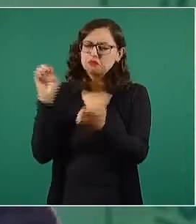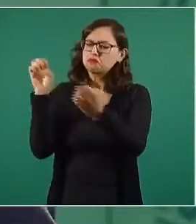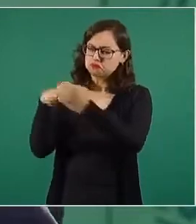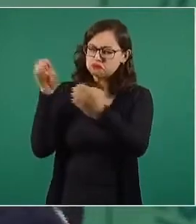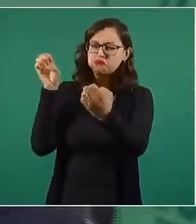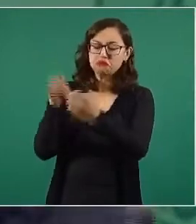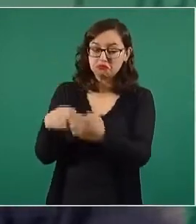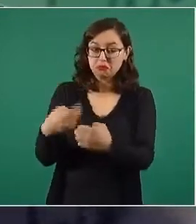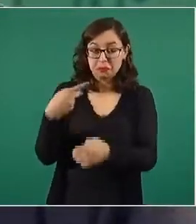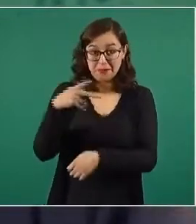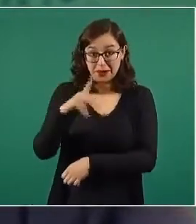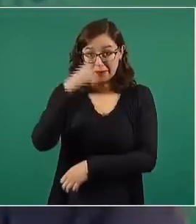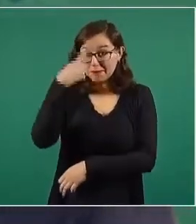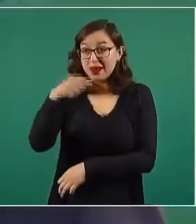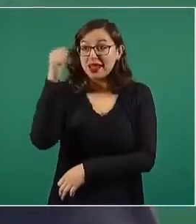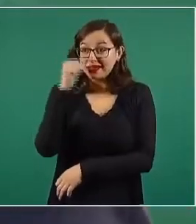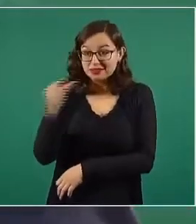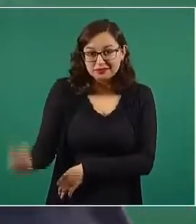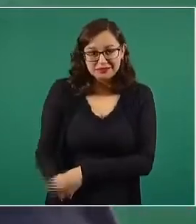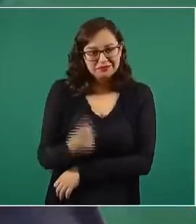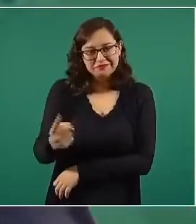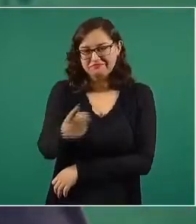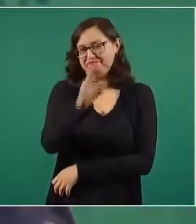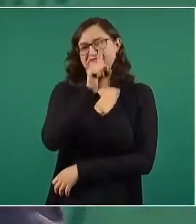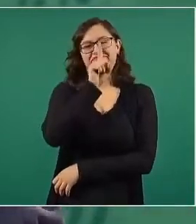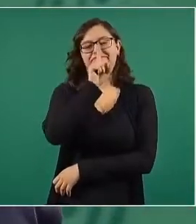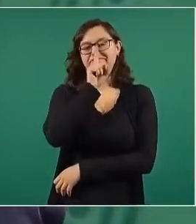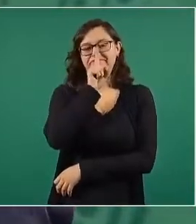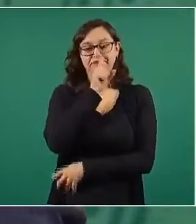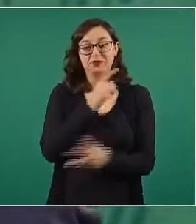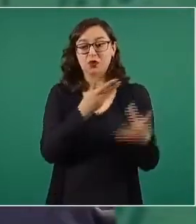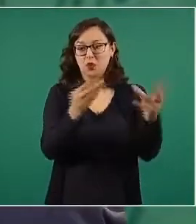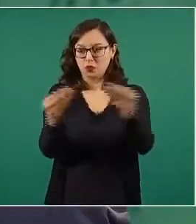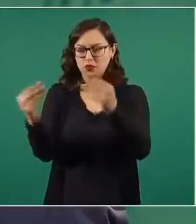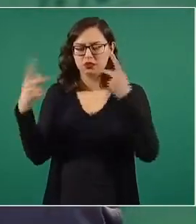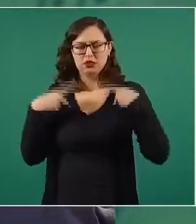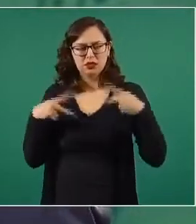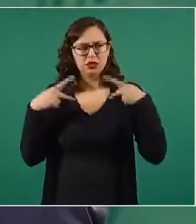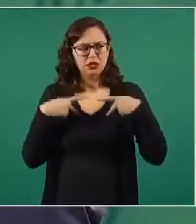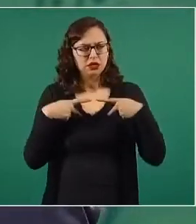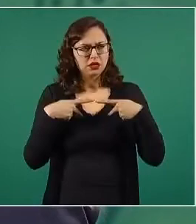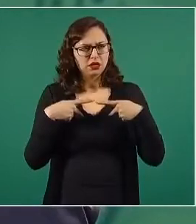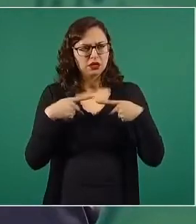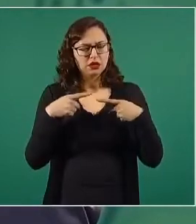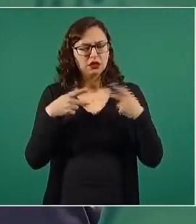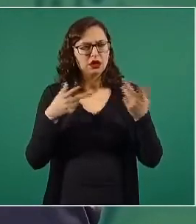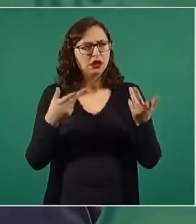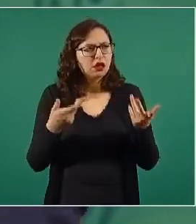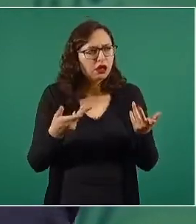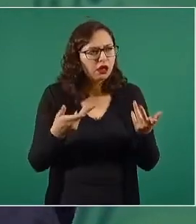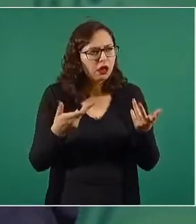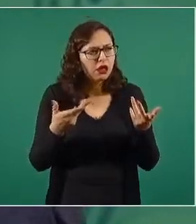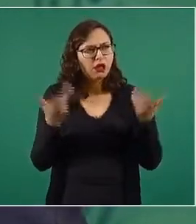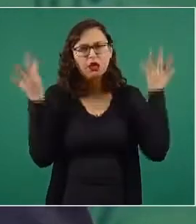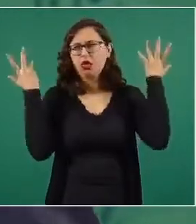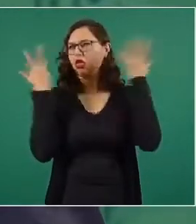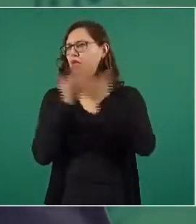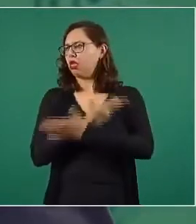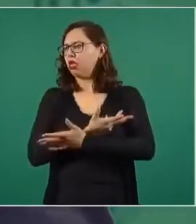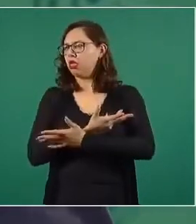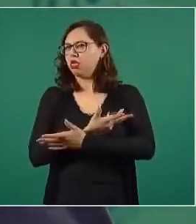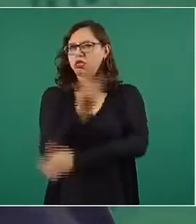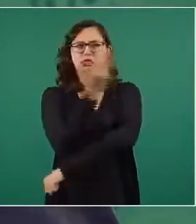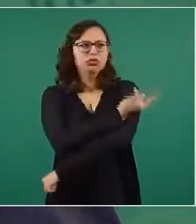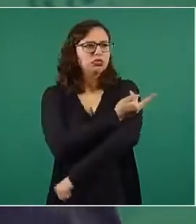Y mucha gente también se dio cuenta que estaba siendo manipulada, que venía siendo